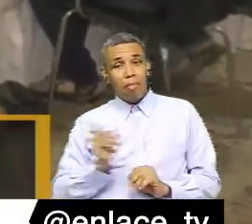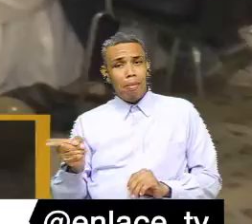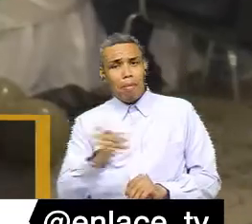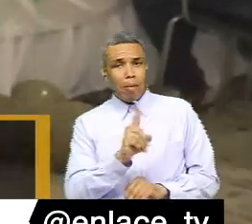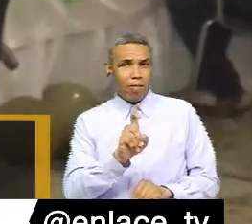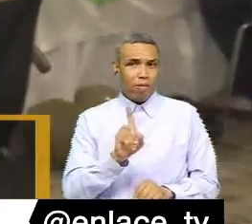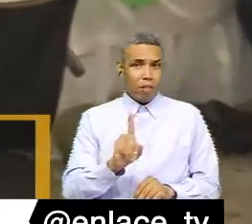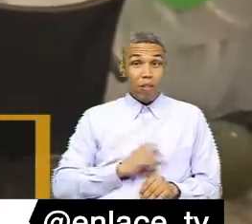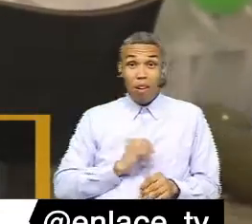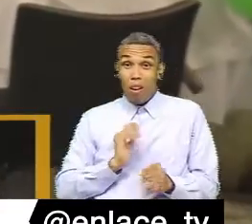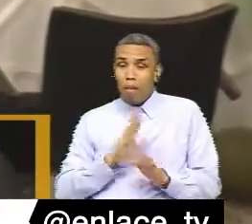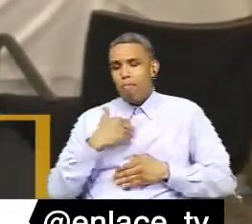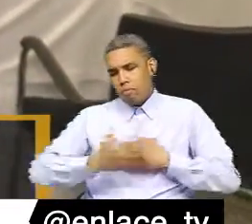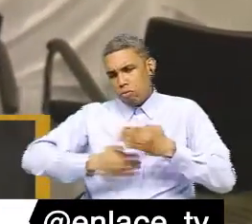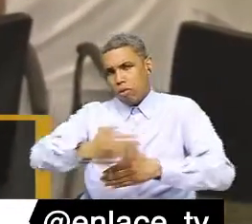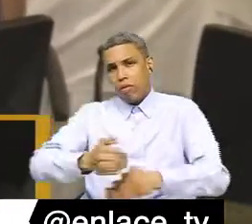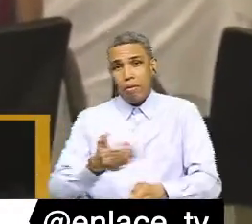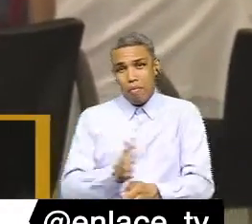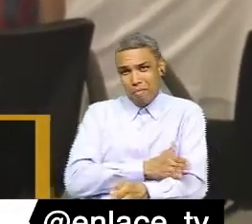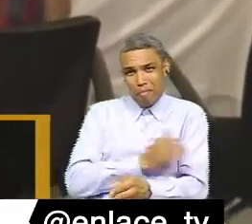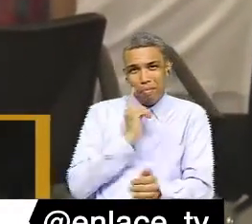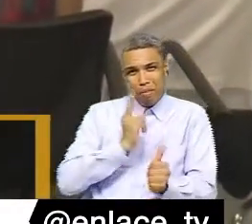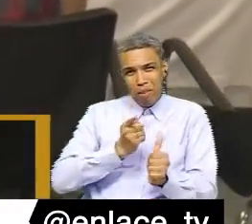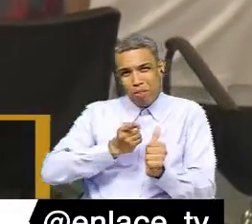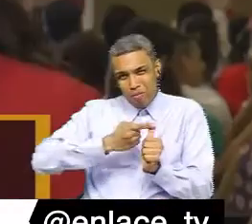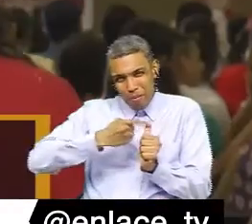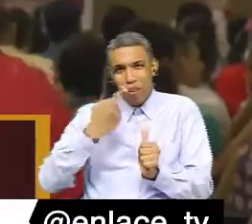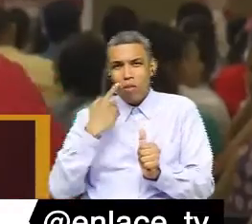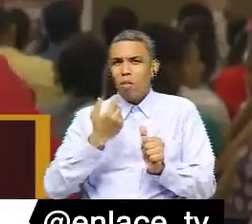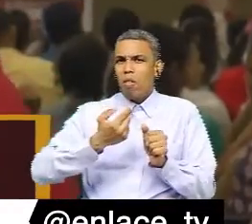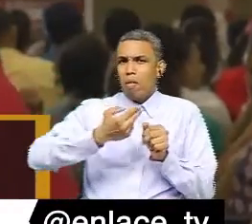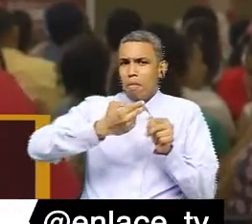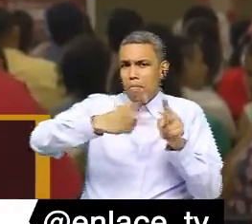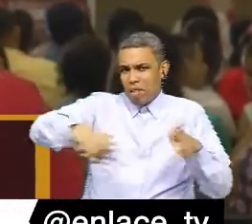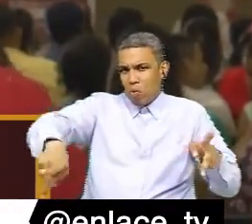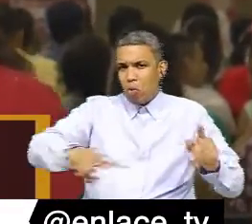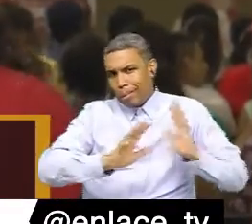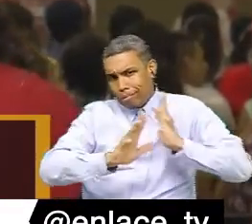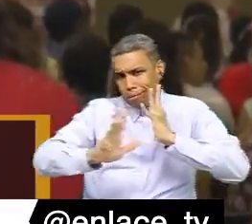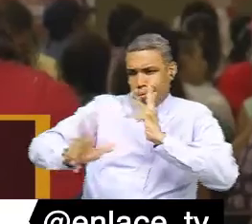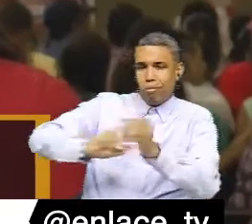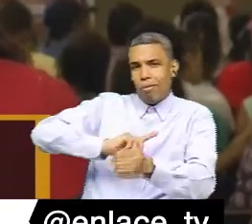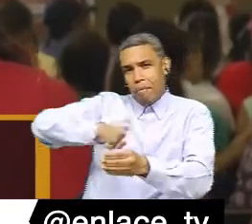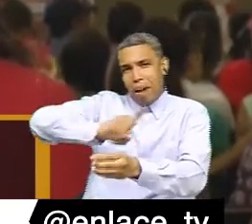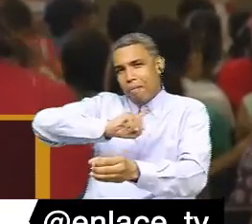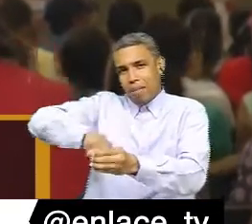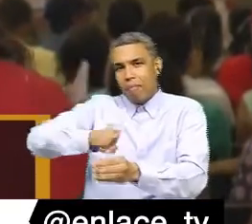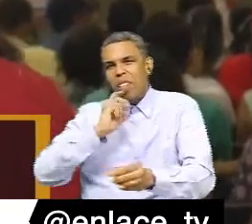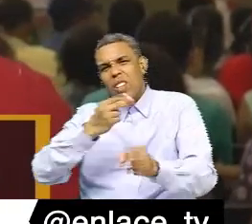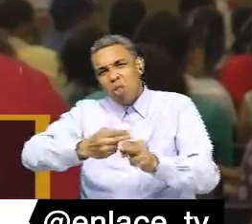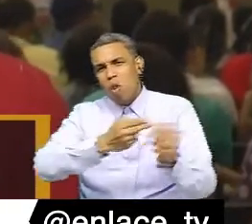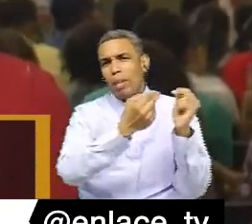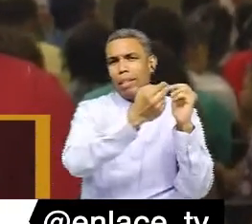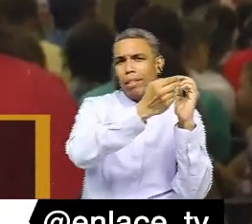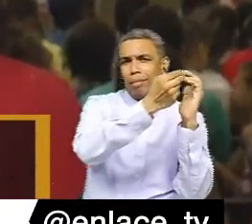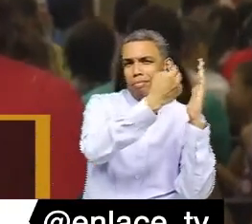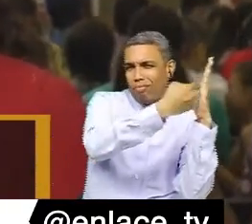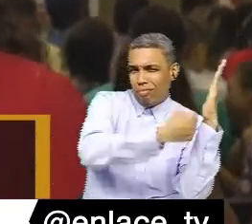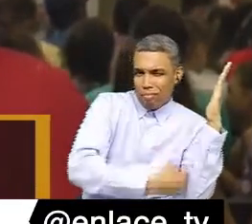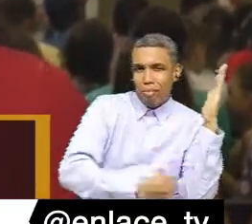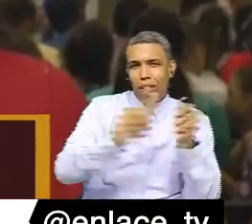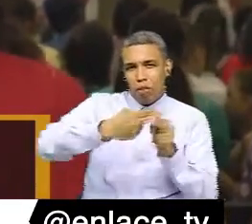nosotros hacemos la preselección de aporte unos requisitos que dice la norma que básicamente hoy son personas afiliadas hoy nos acompañan